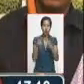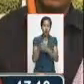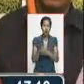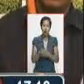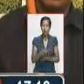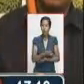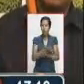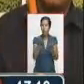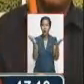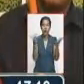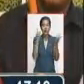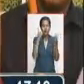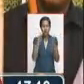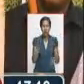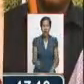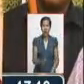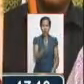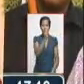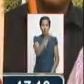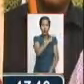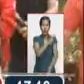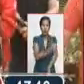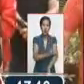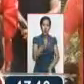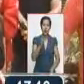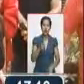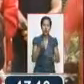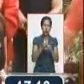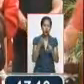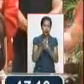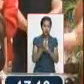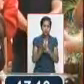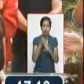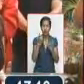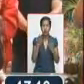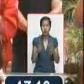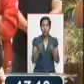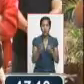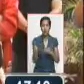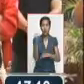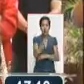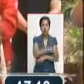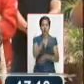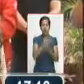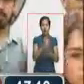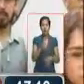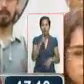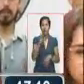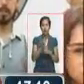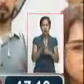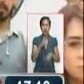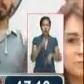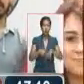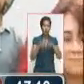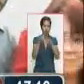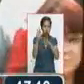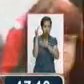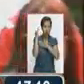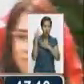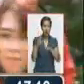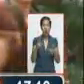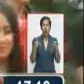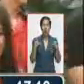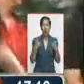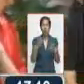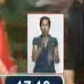en general, para hacer una sola fuerza y luchar. También en esta jornada que se suspendió el paro cívico en Santa Cruz, los jóvenes del Comité